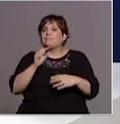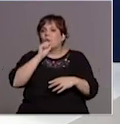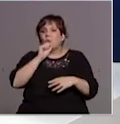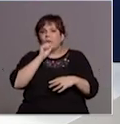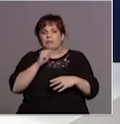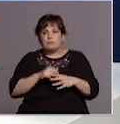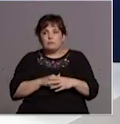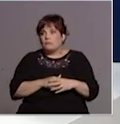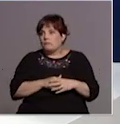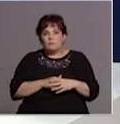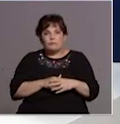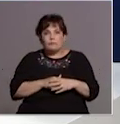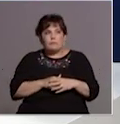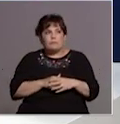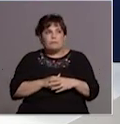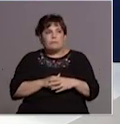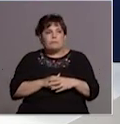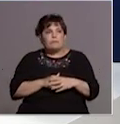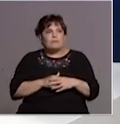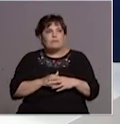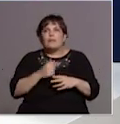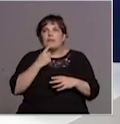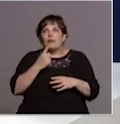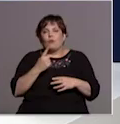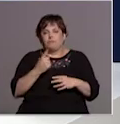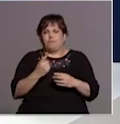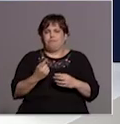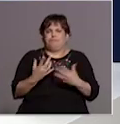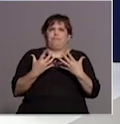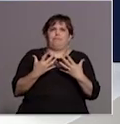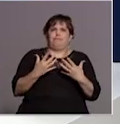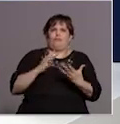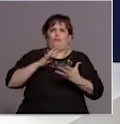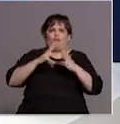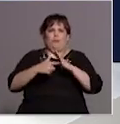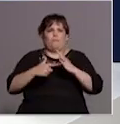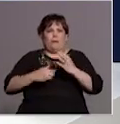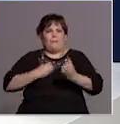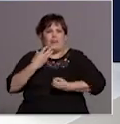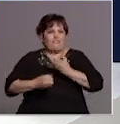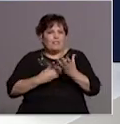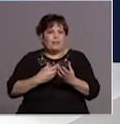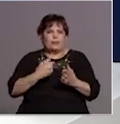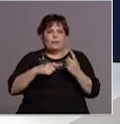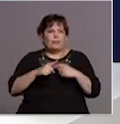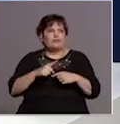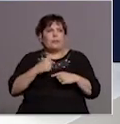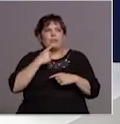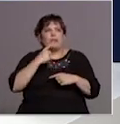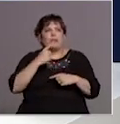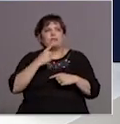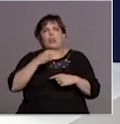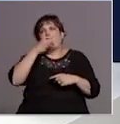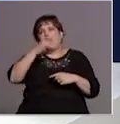de la espectacularidad como forma de manifestarse entonces son menos algunas de